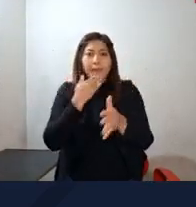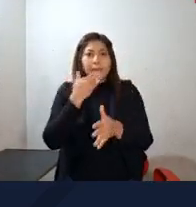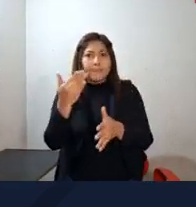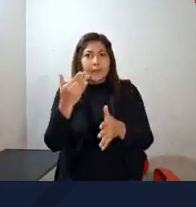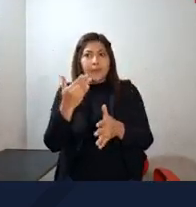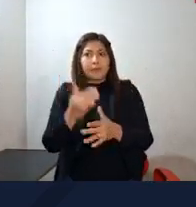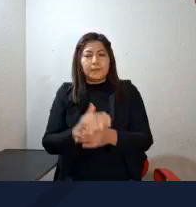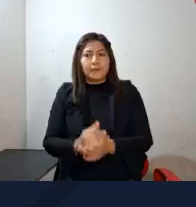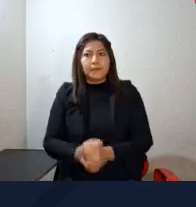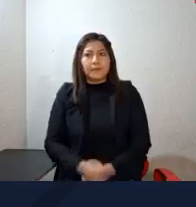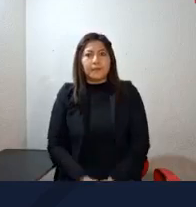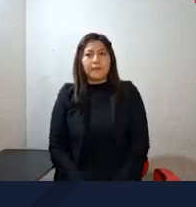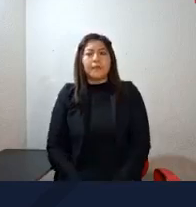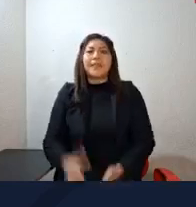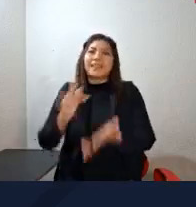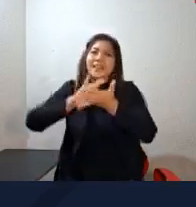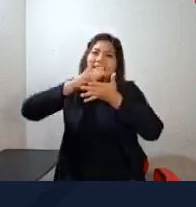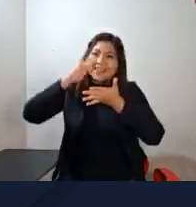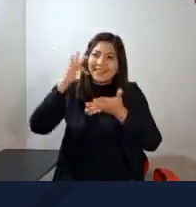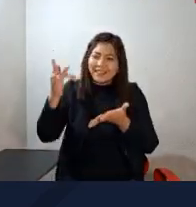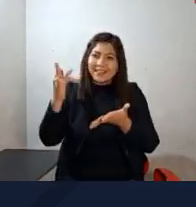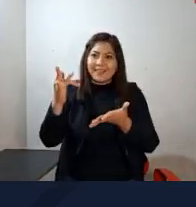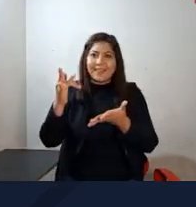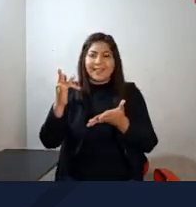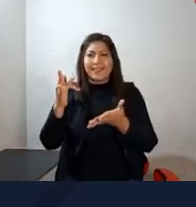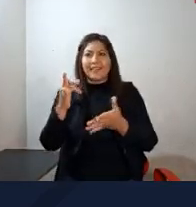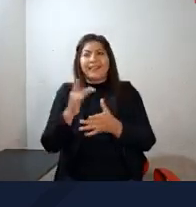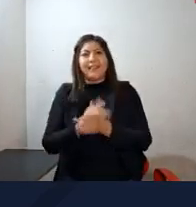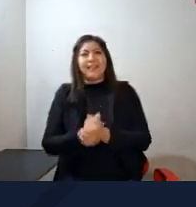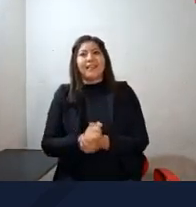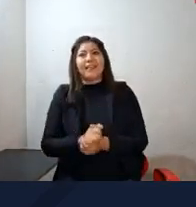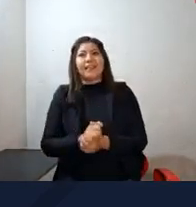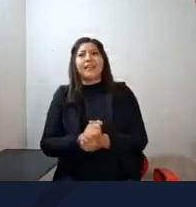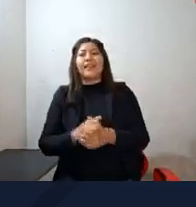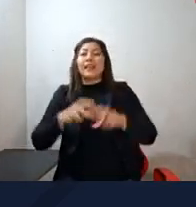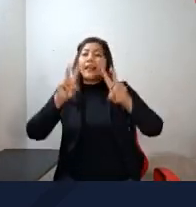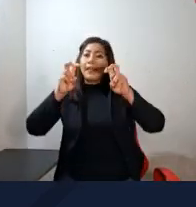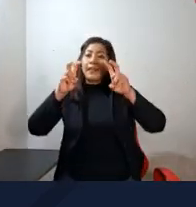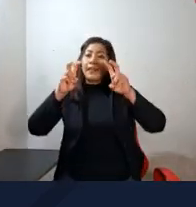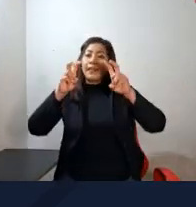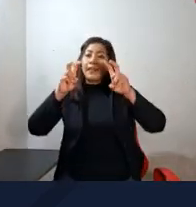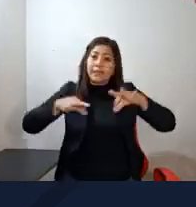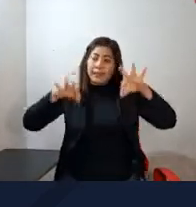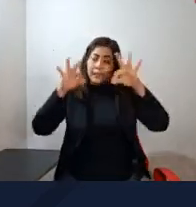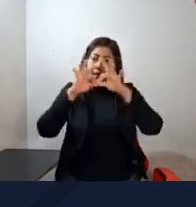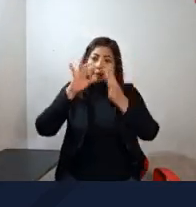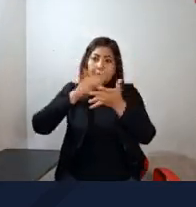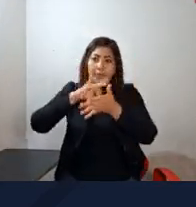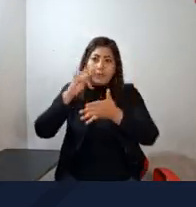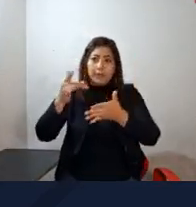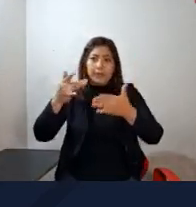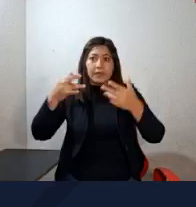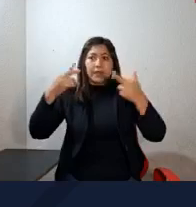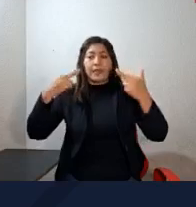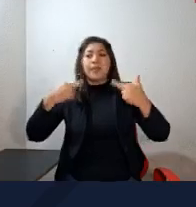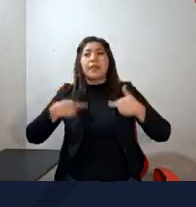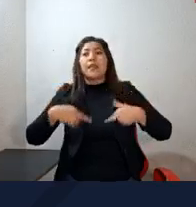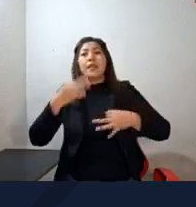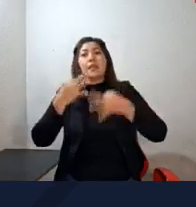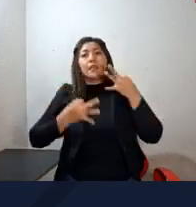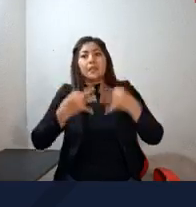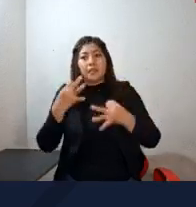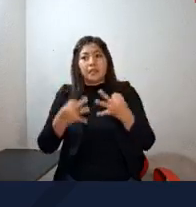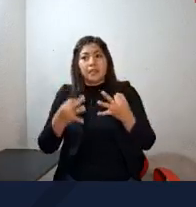le agradecen, ¿no? Agradecen este tema. De igual forma, a nivel tribunal lo agradecemos también. Nada más